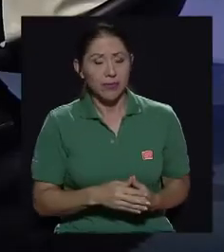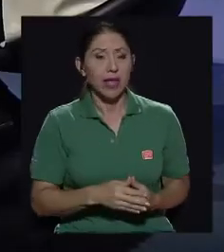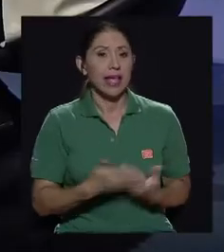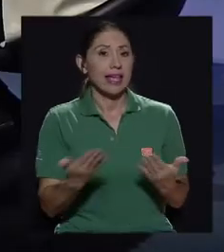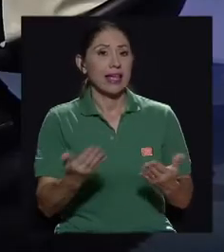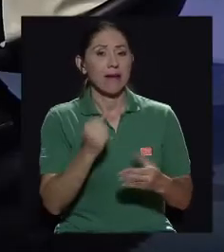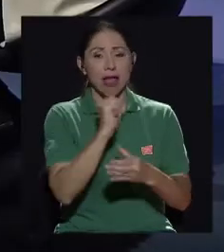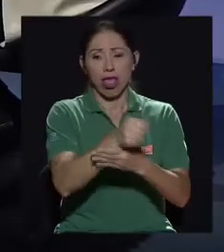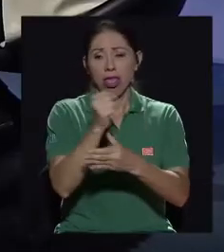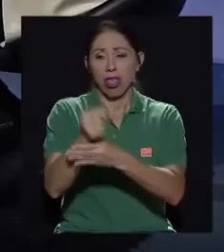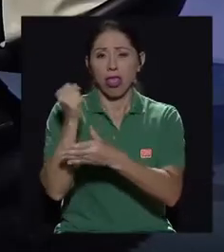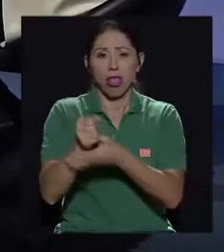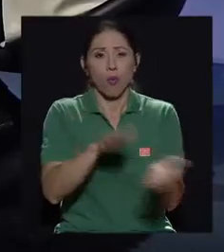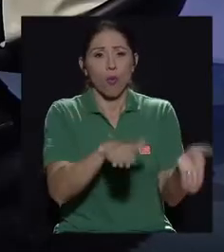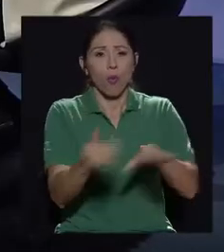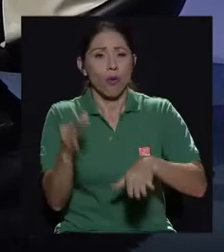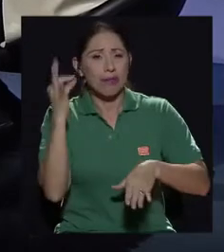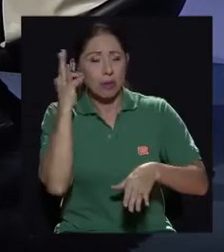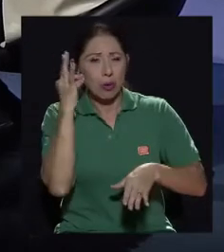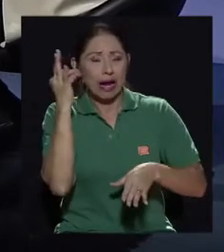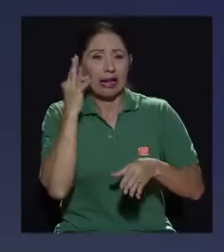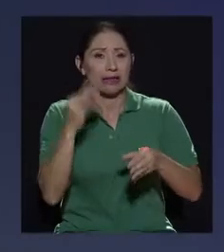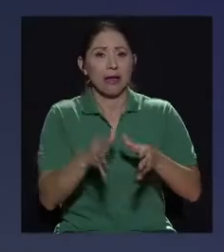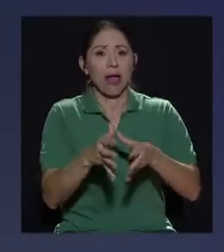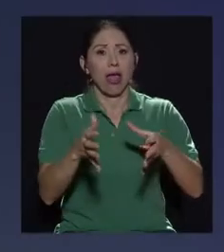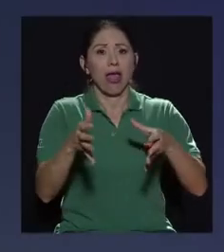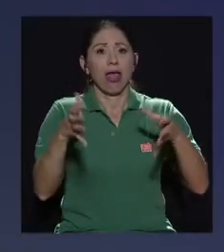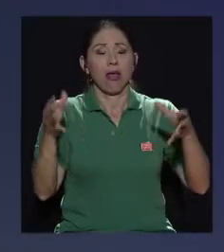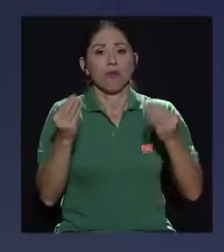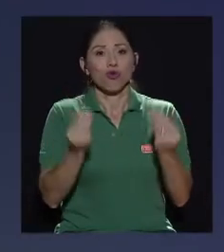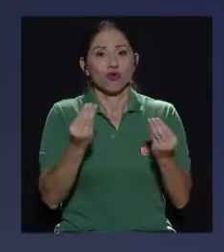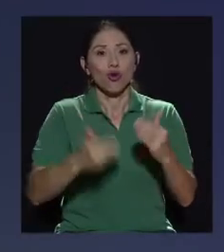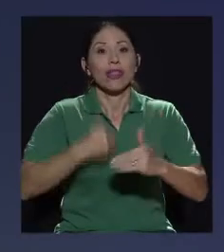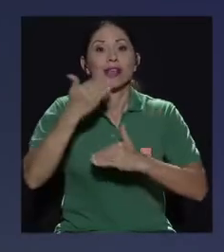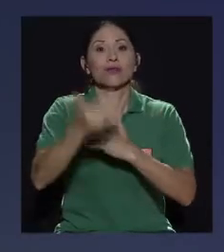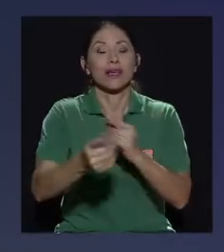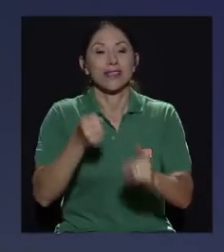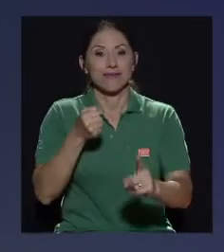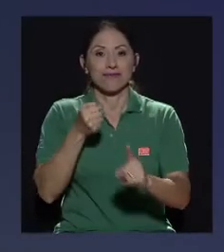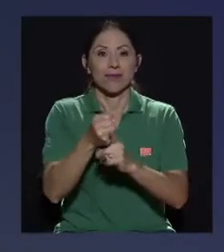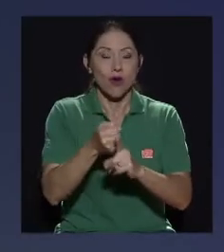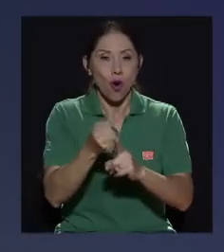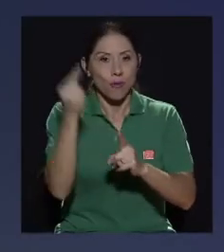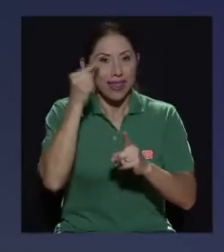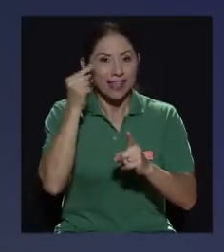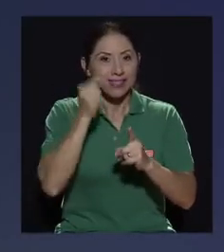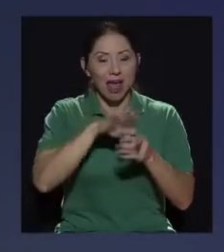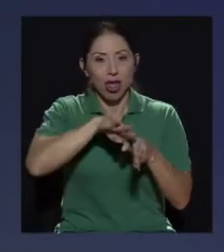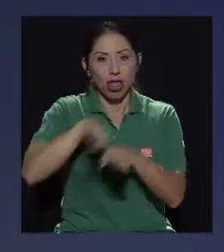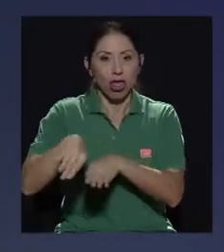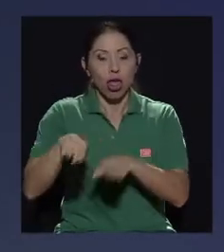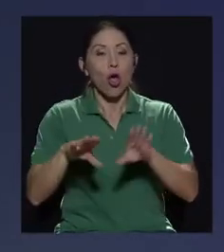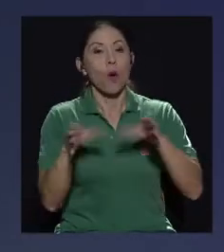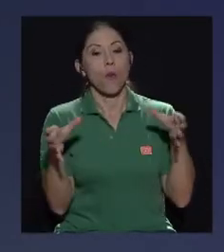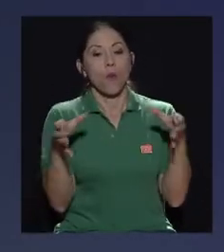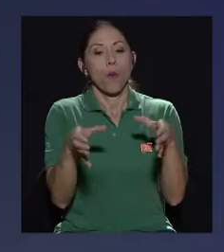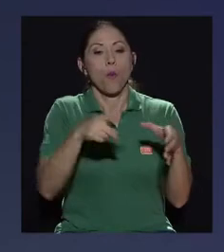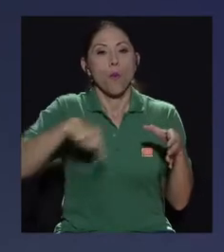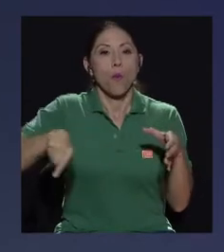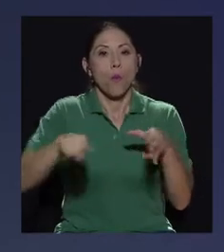los femicidios en ese momento subieron muchísimo después del golpe de estado y los movimientos sociales feministas